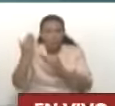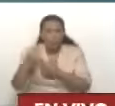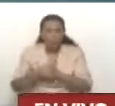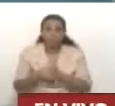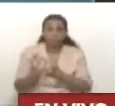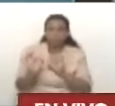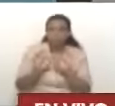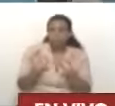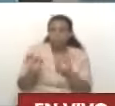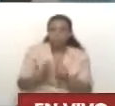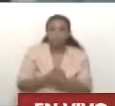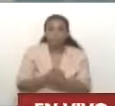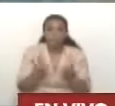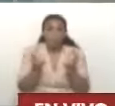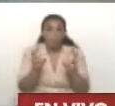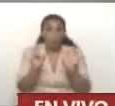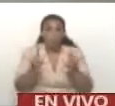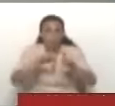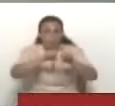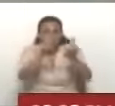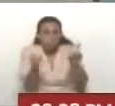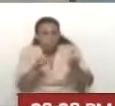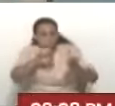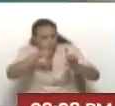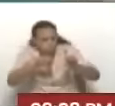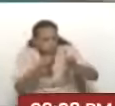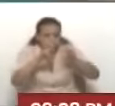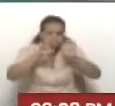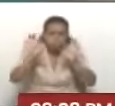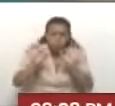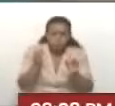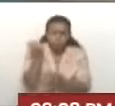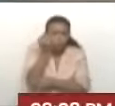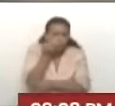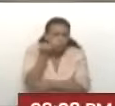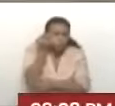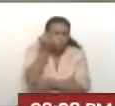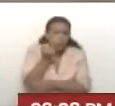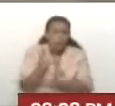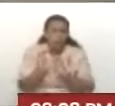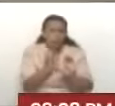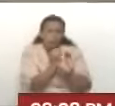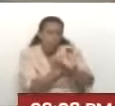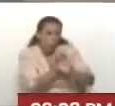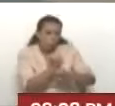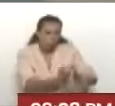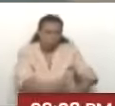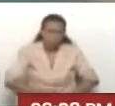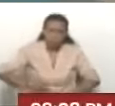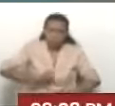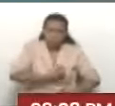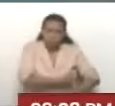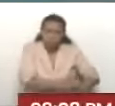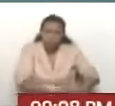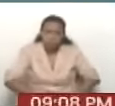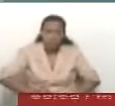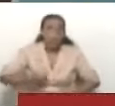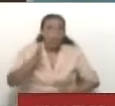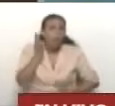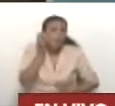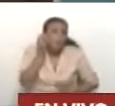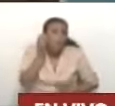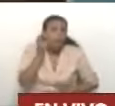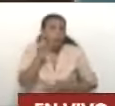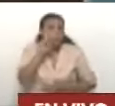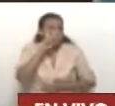equipos nuevos que se están incorporando ahora. Claro, un ecógrafo para atender de manera directa a nuestra gestante, la mujer, como